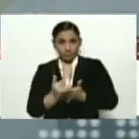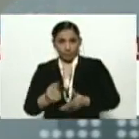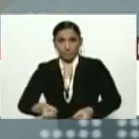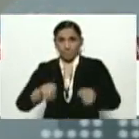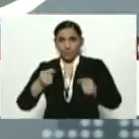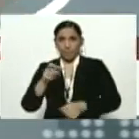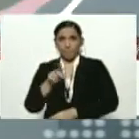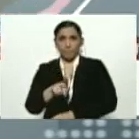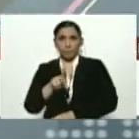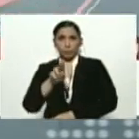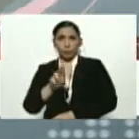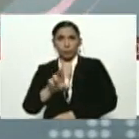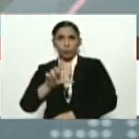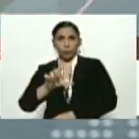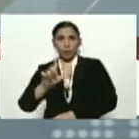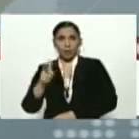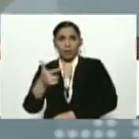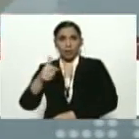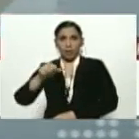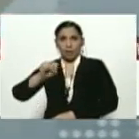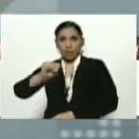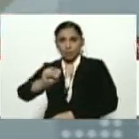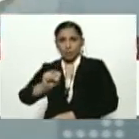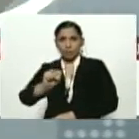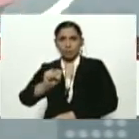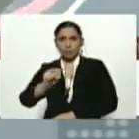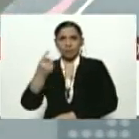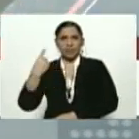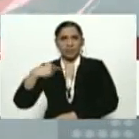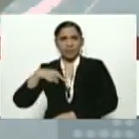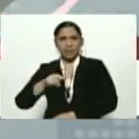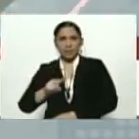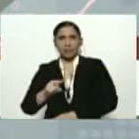pulgas es un foco que ya tiene